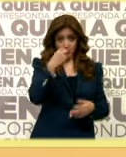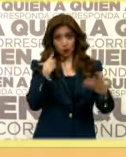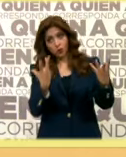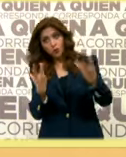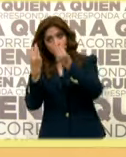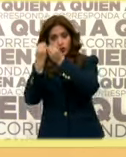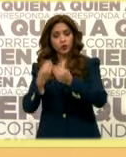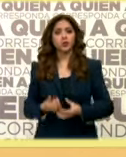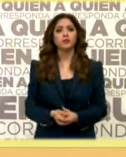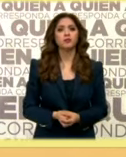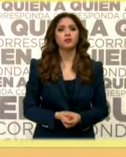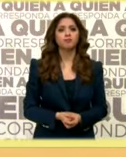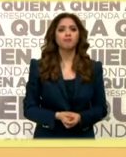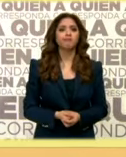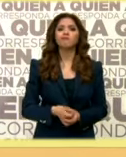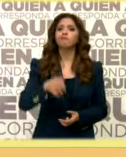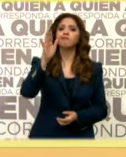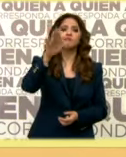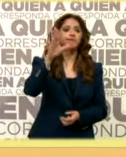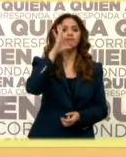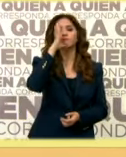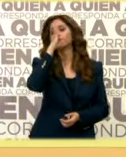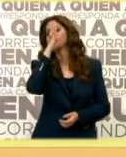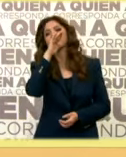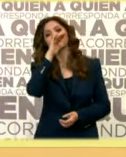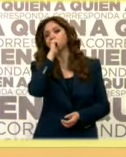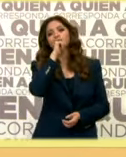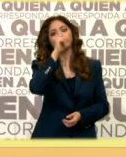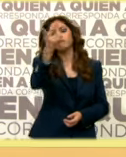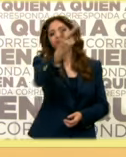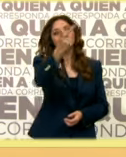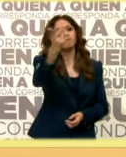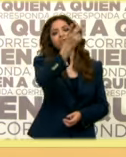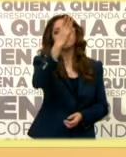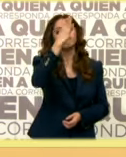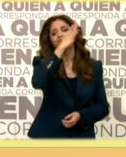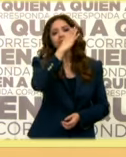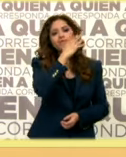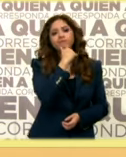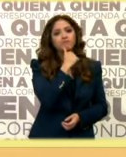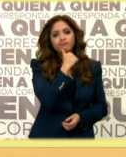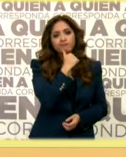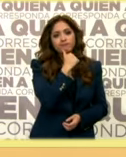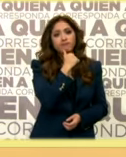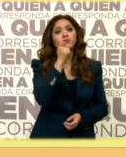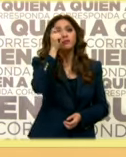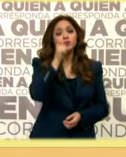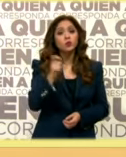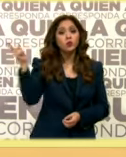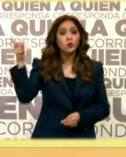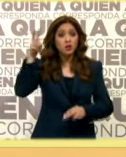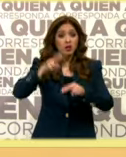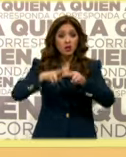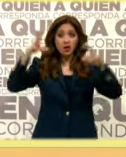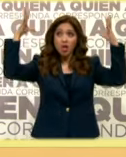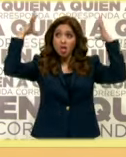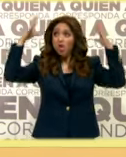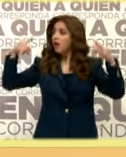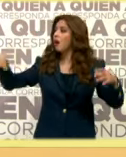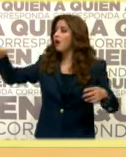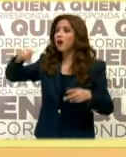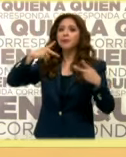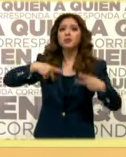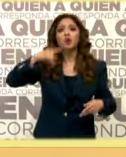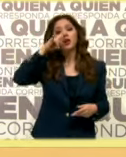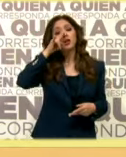Ah, no, a mí me dijeron que Mellos tenía miedo. El señor Juan sí. Les voy a explicar. Es que ustedes se sientan con esas cabezotas, van a tapar.